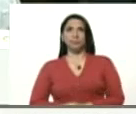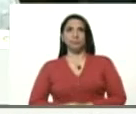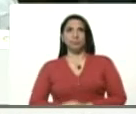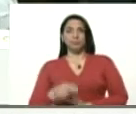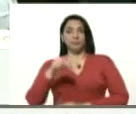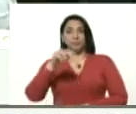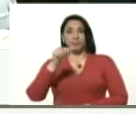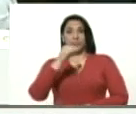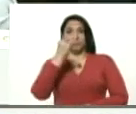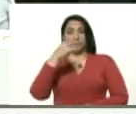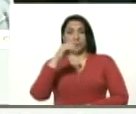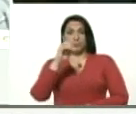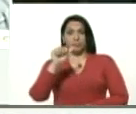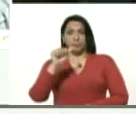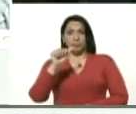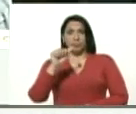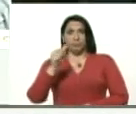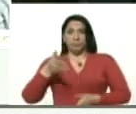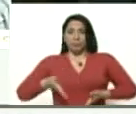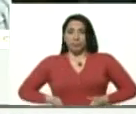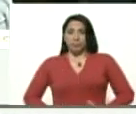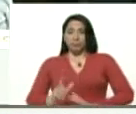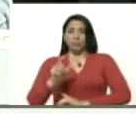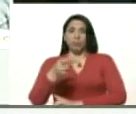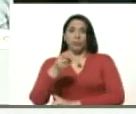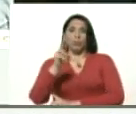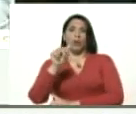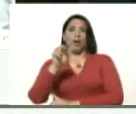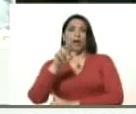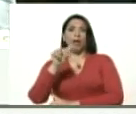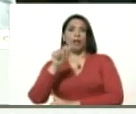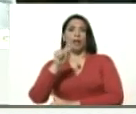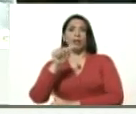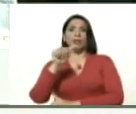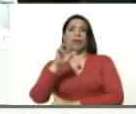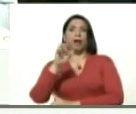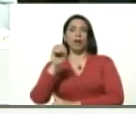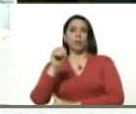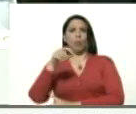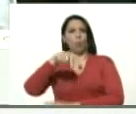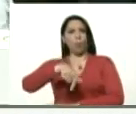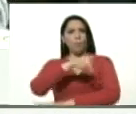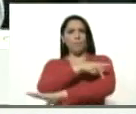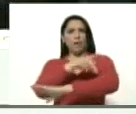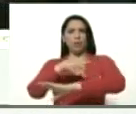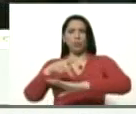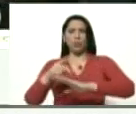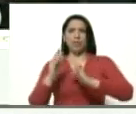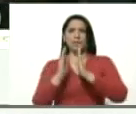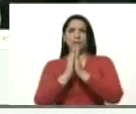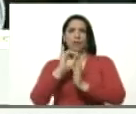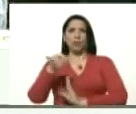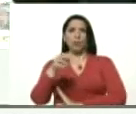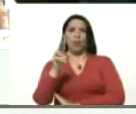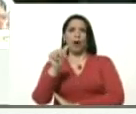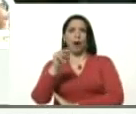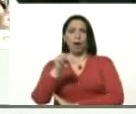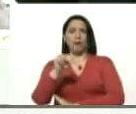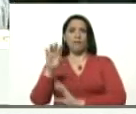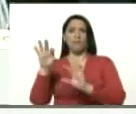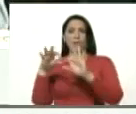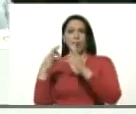Aquiles Nazoa, que nació en Guarataro, hoy parroquia San Juan, de una